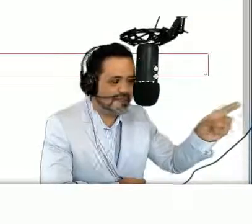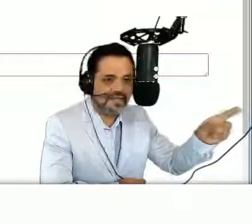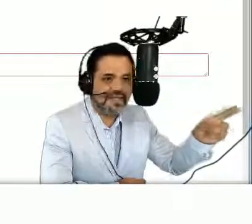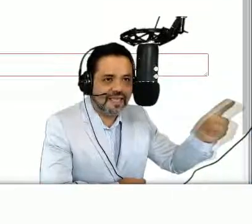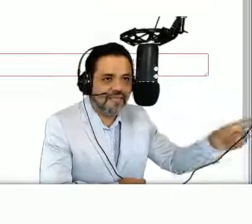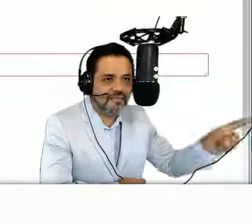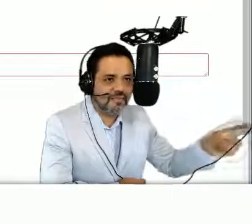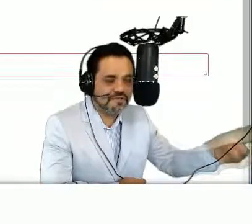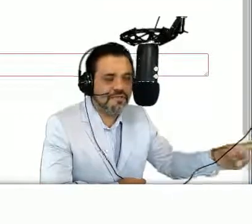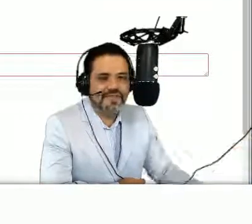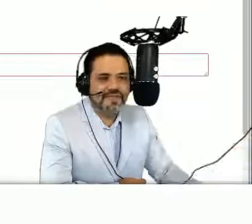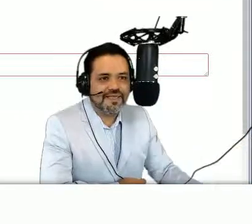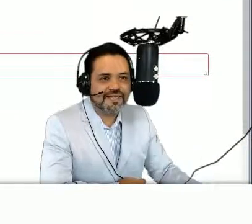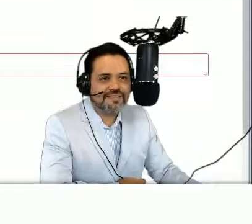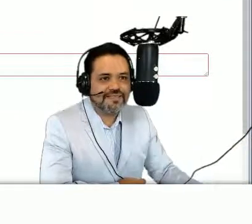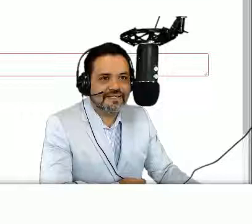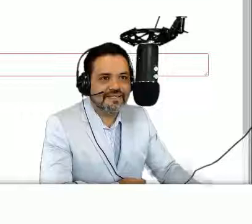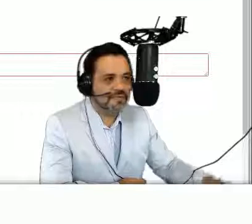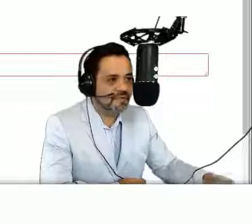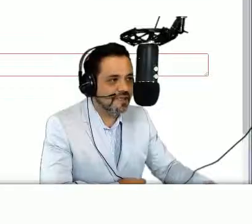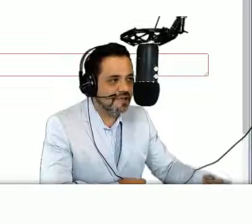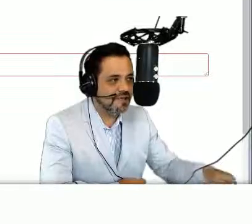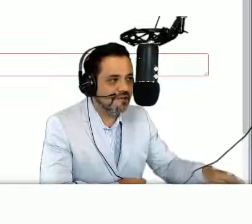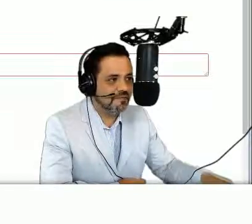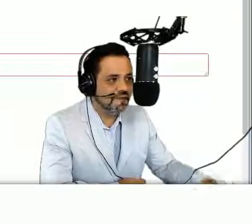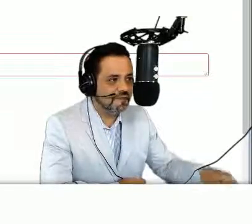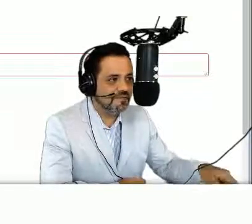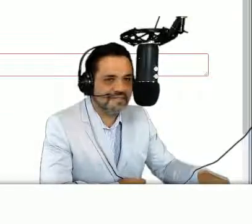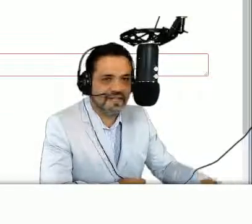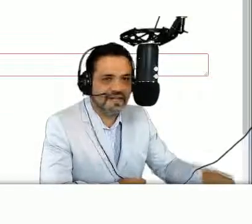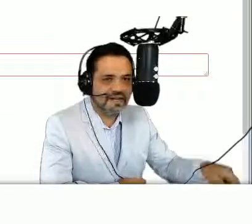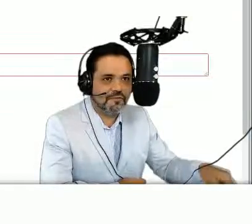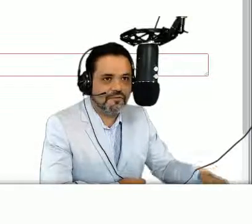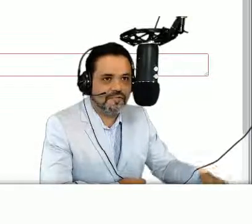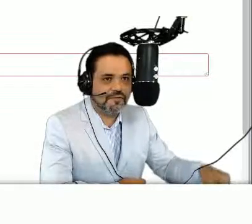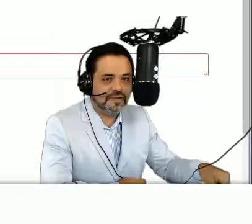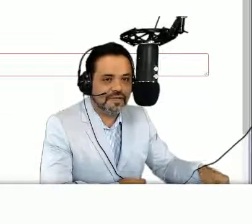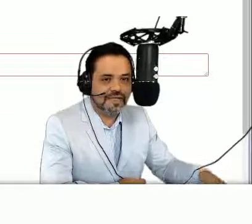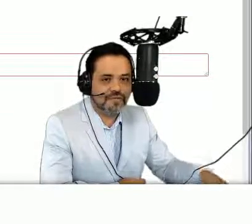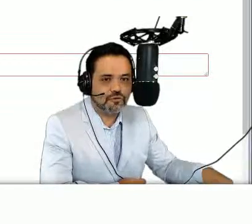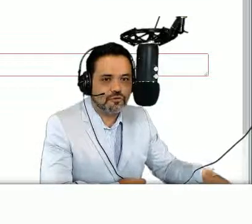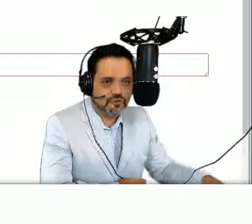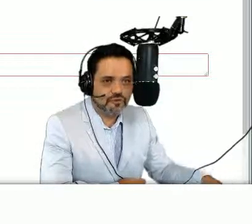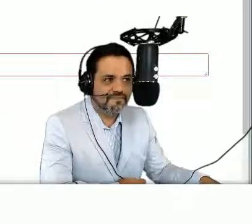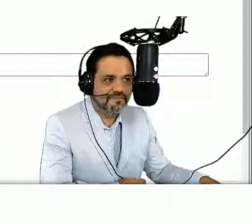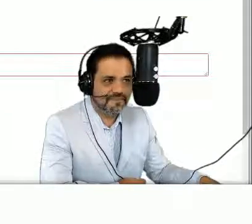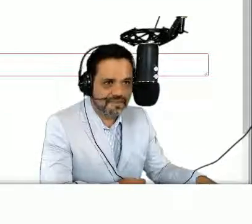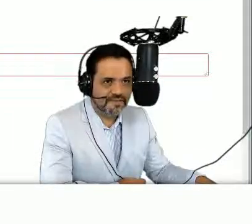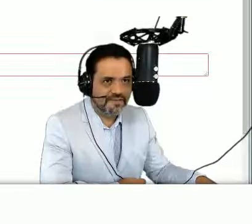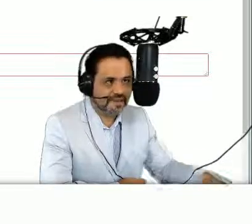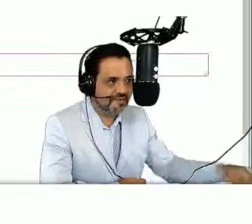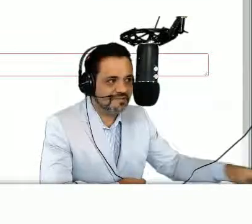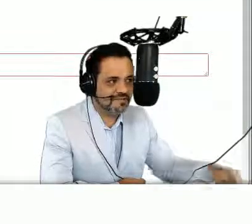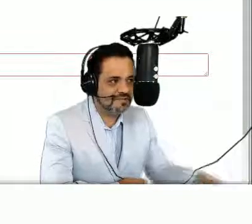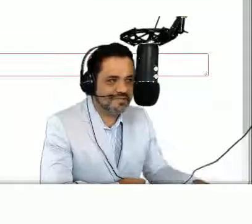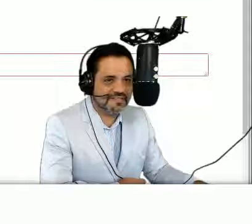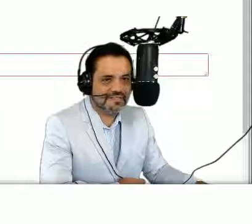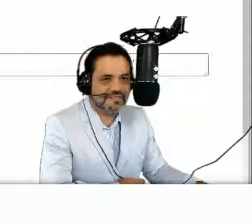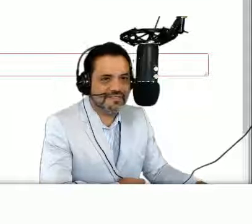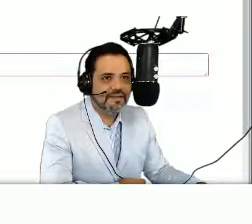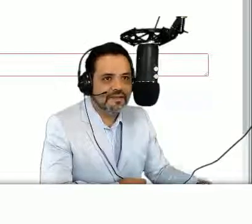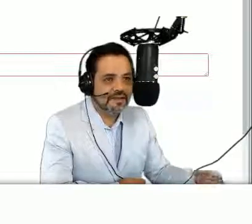no tarda en que haya información de por qué el gobierno estaría recomendando el navegador Tor, para denunciar